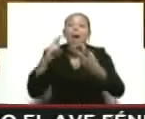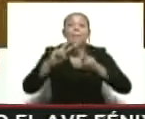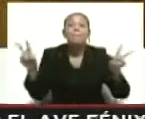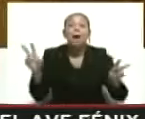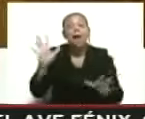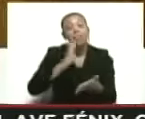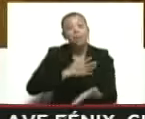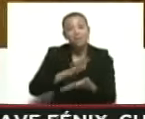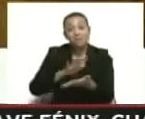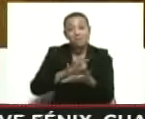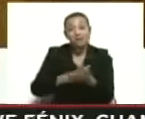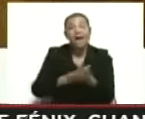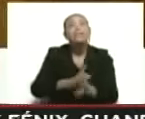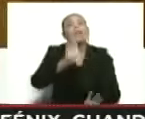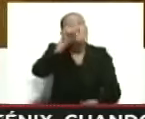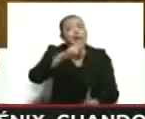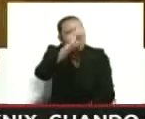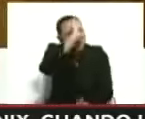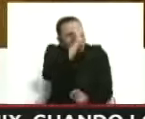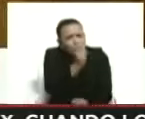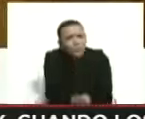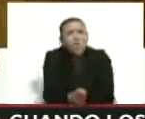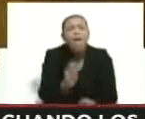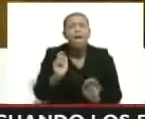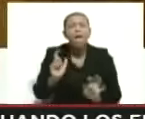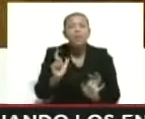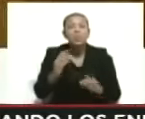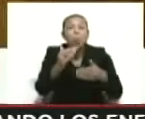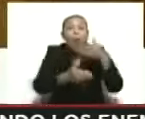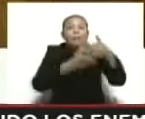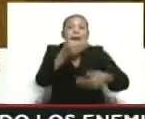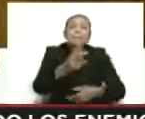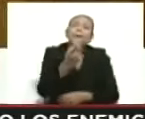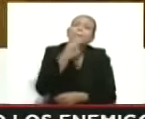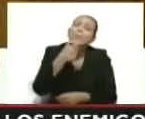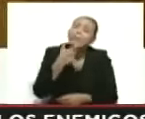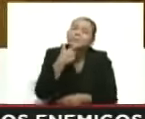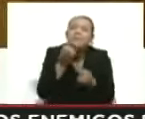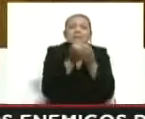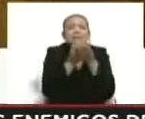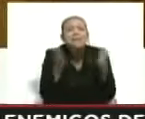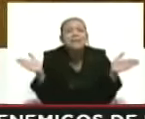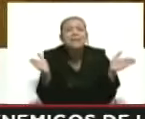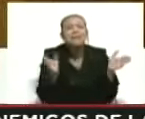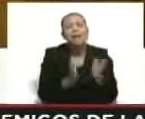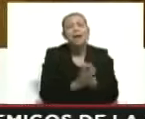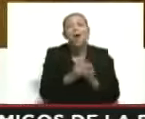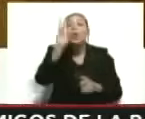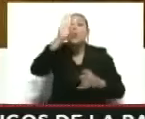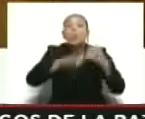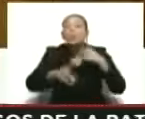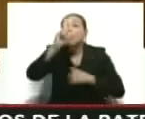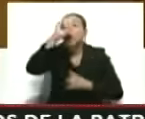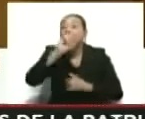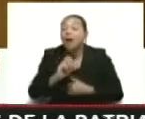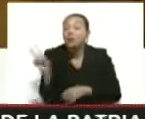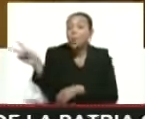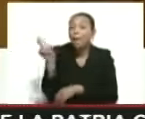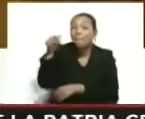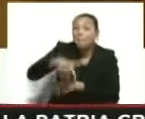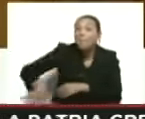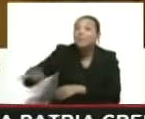además, hacer un reconocimiento por quizás una de las etapas más bonitas que hemos vivido en estos últimos años en Venezuela,